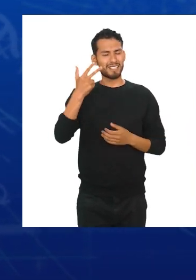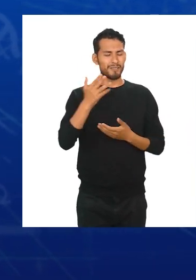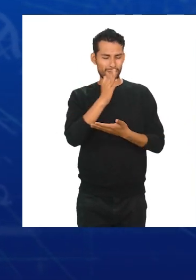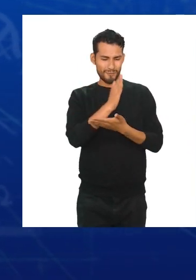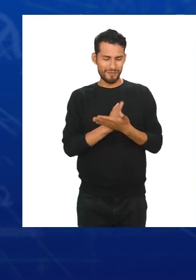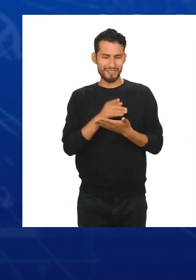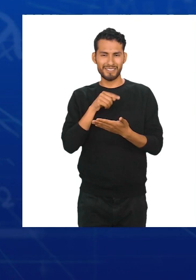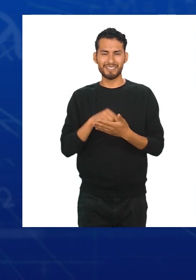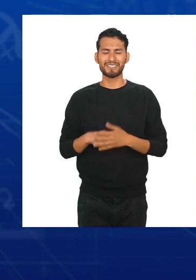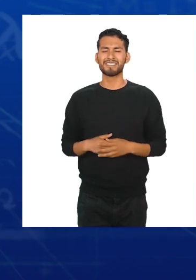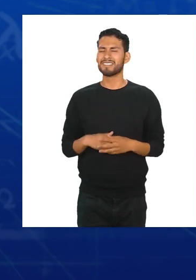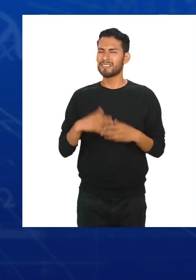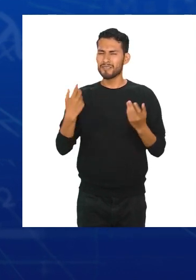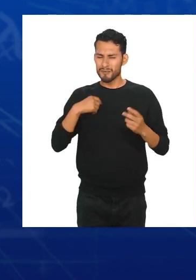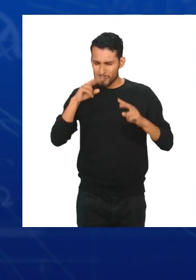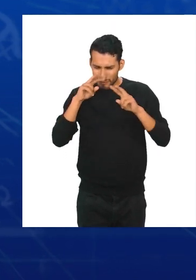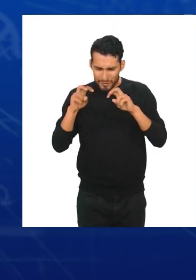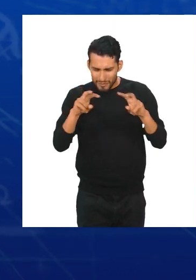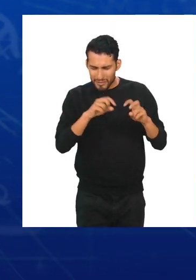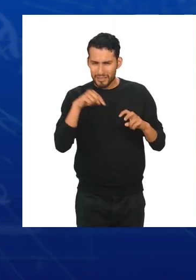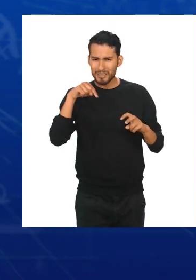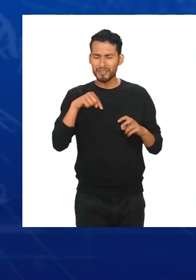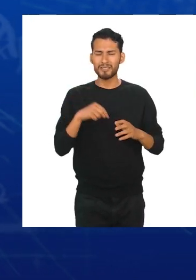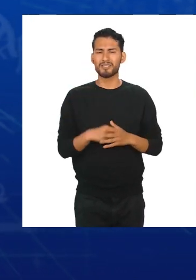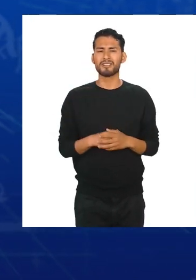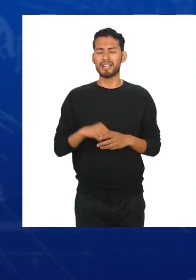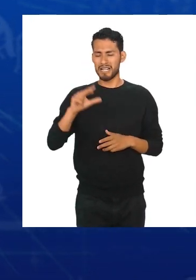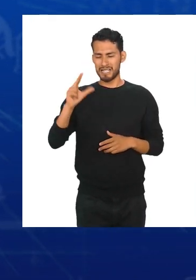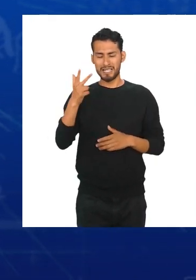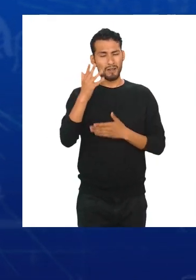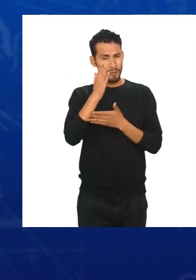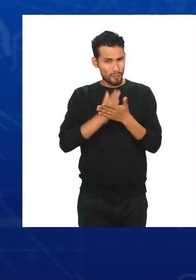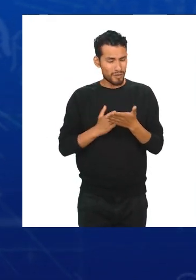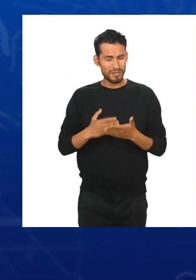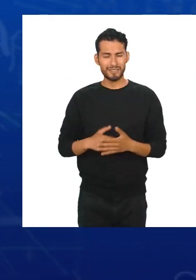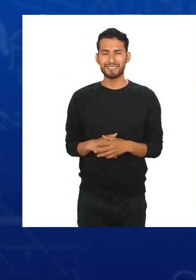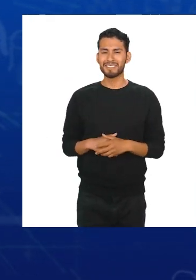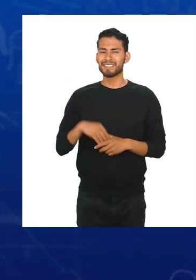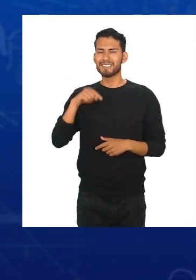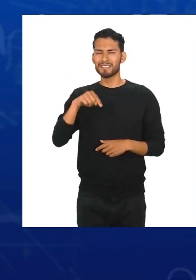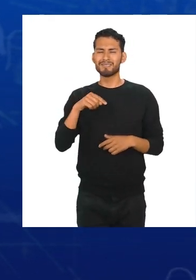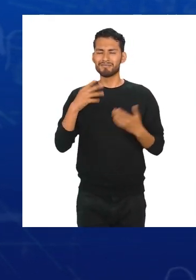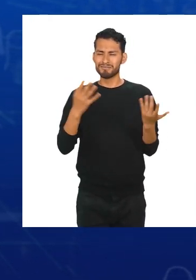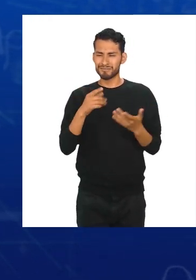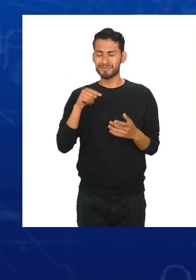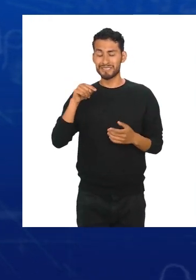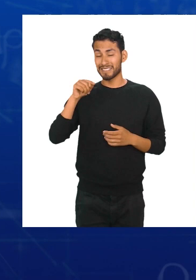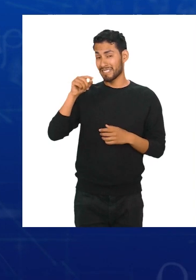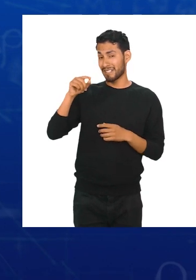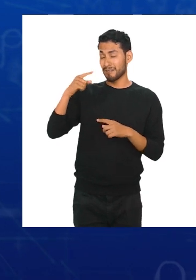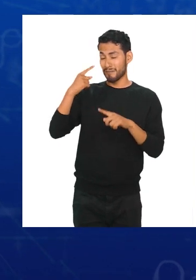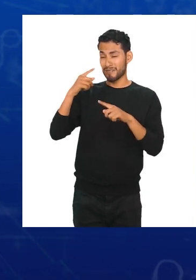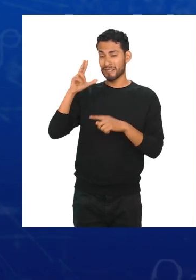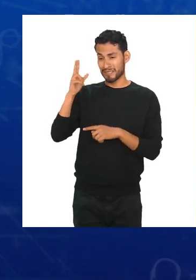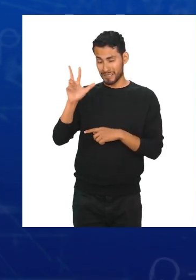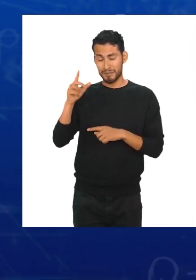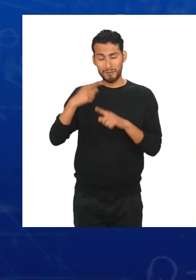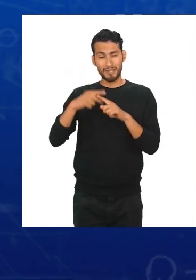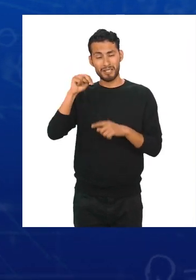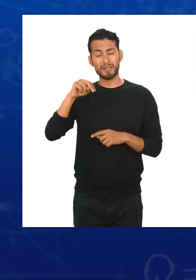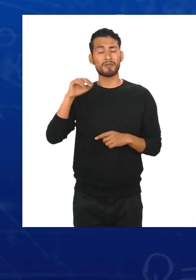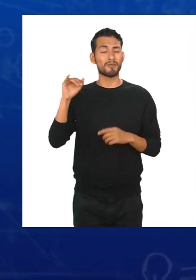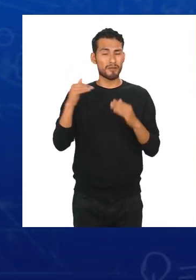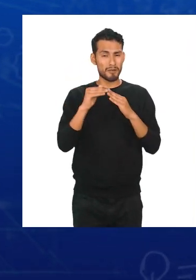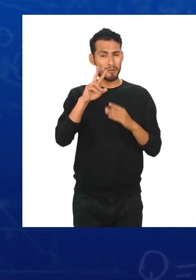del tercer cuartil. Buscamos el intervalo donde se encuentra el tercer cuartil, multiplicando 3 por n